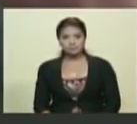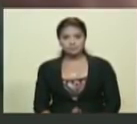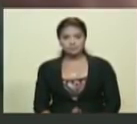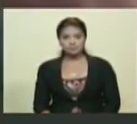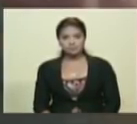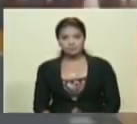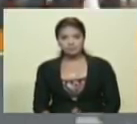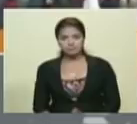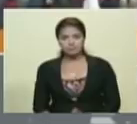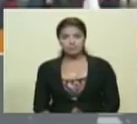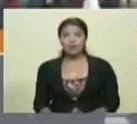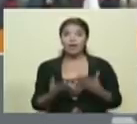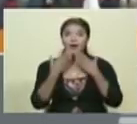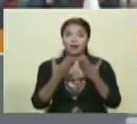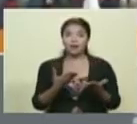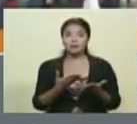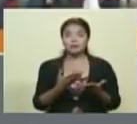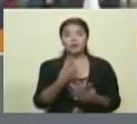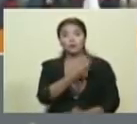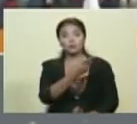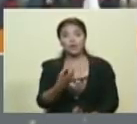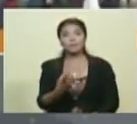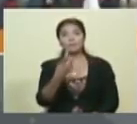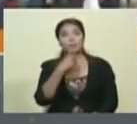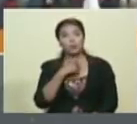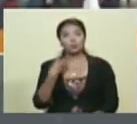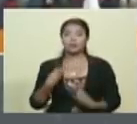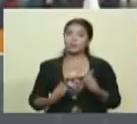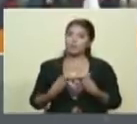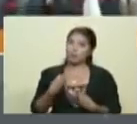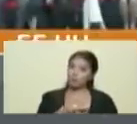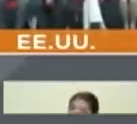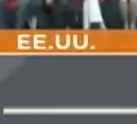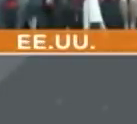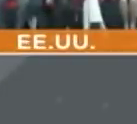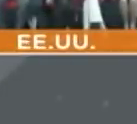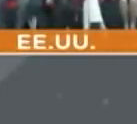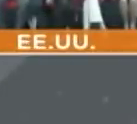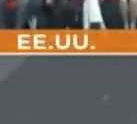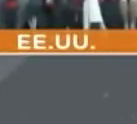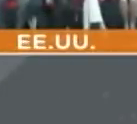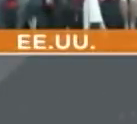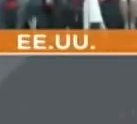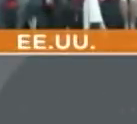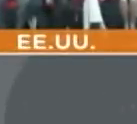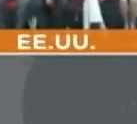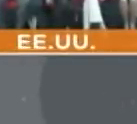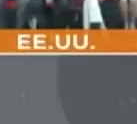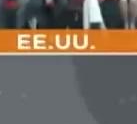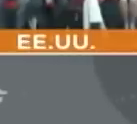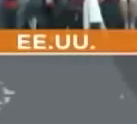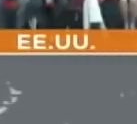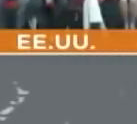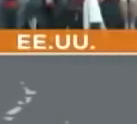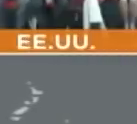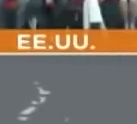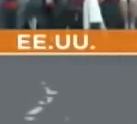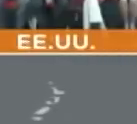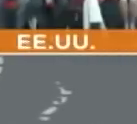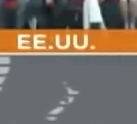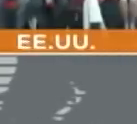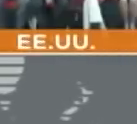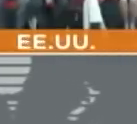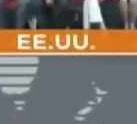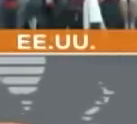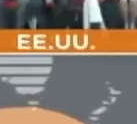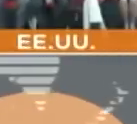Les agradezco la pregunta también, la preocupación. Yo quisiera de verdad, compañero embajador,